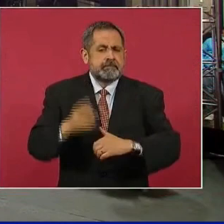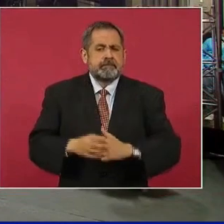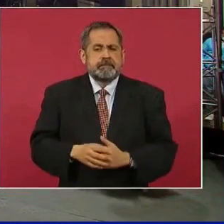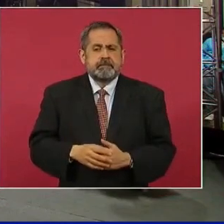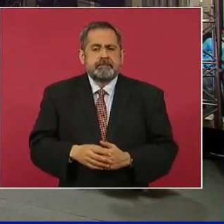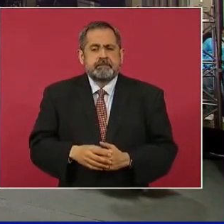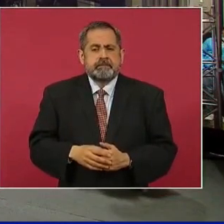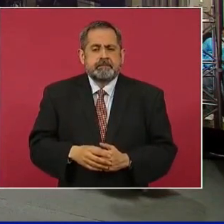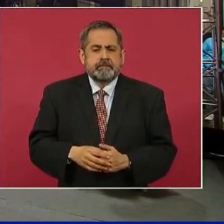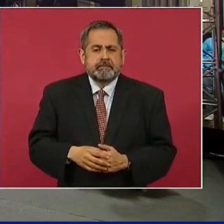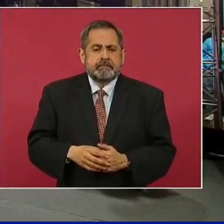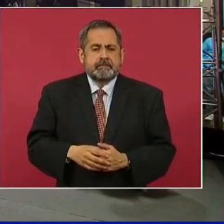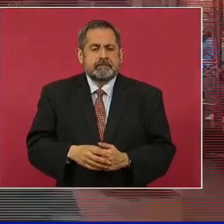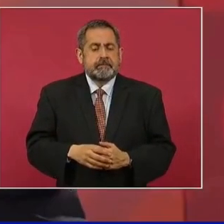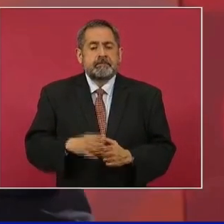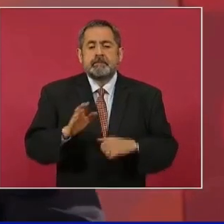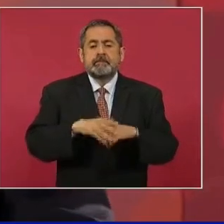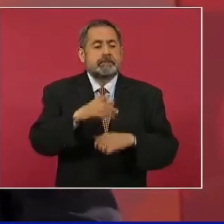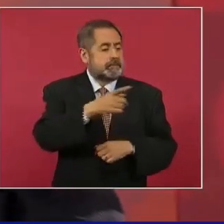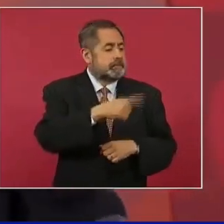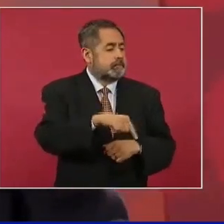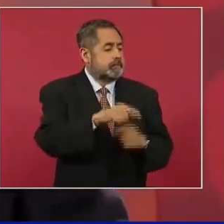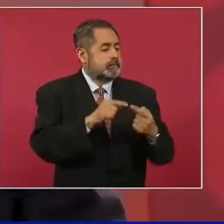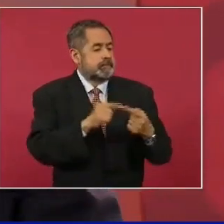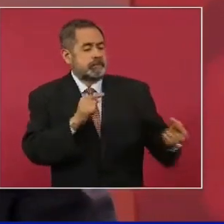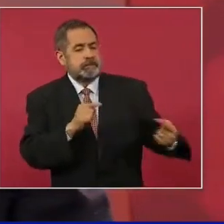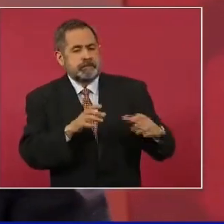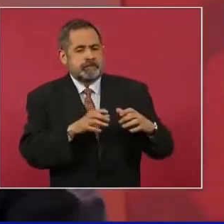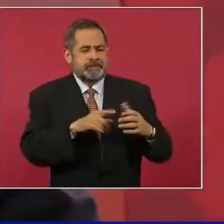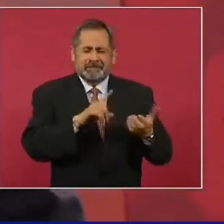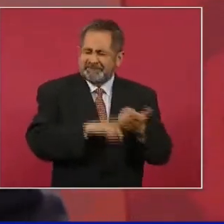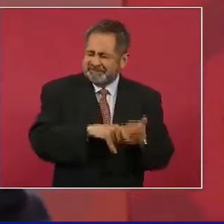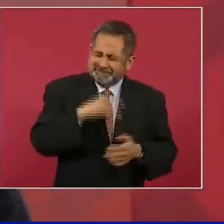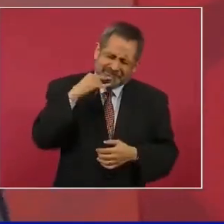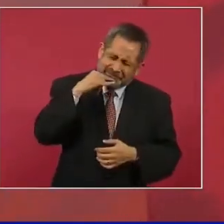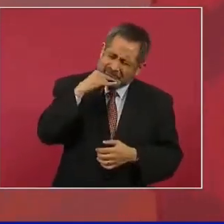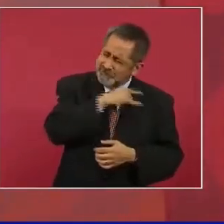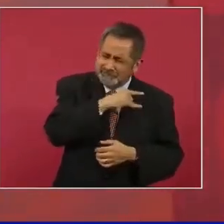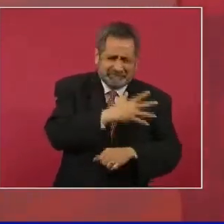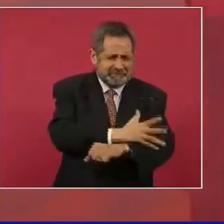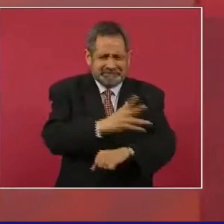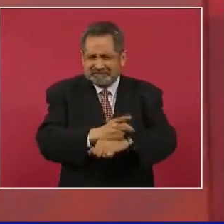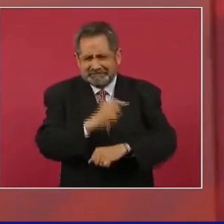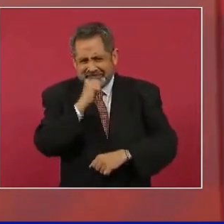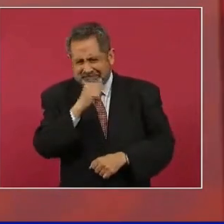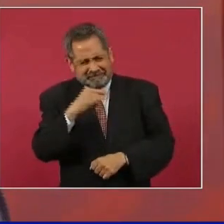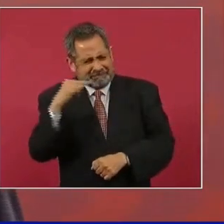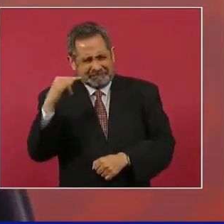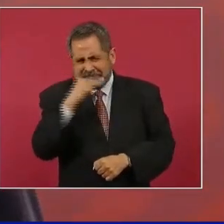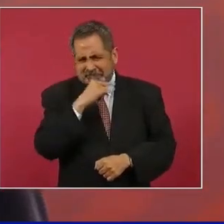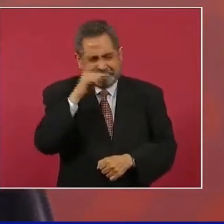porque nuestros adversarios, muy hipócritas, muy deshonestos,